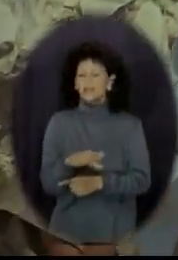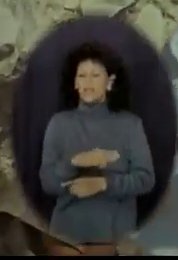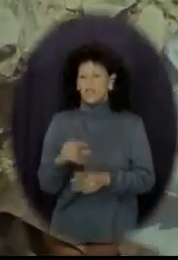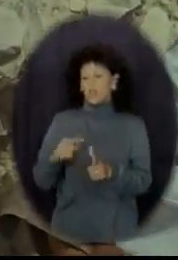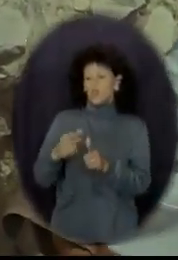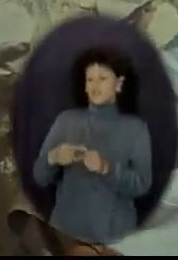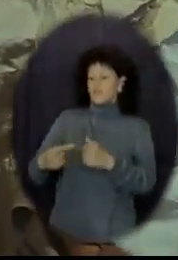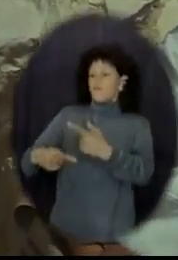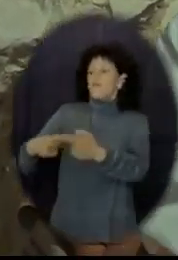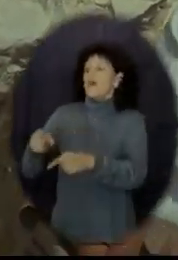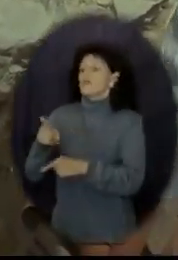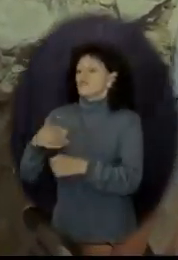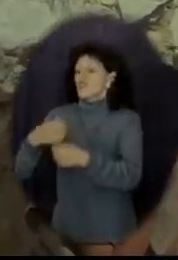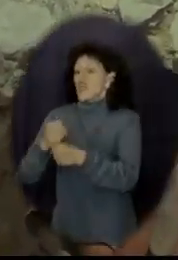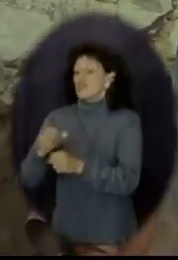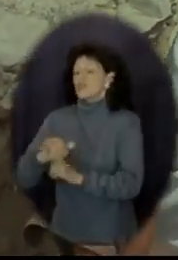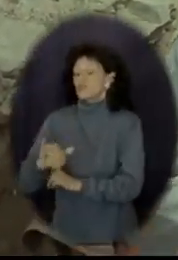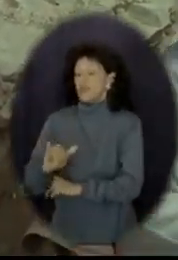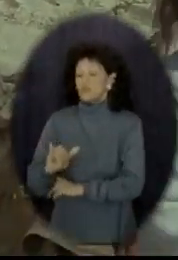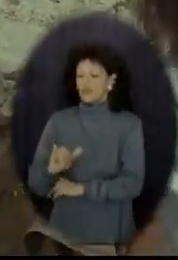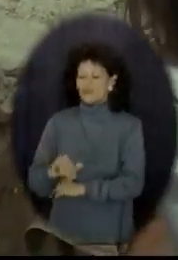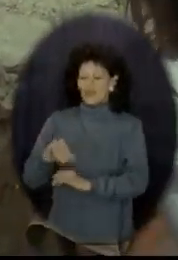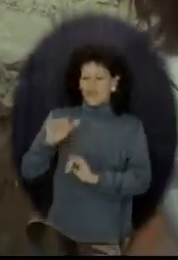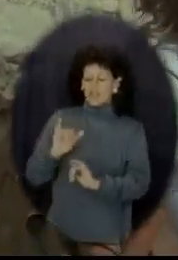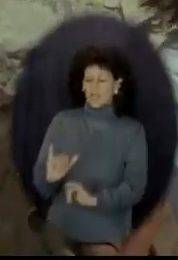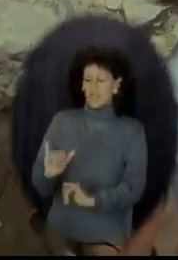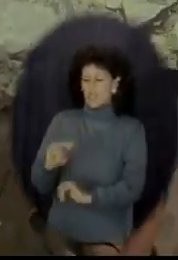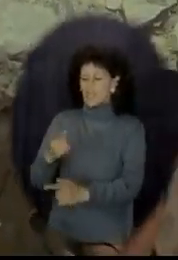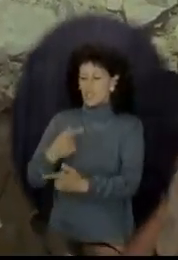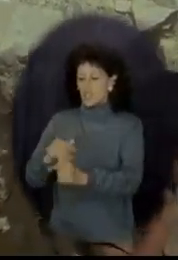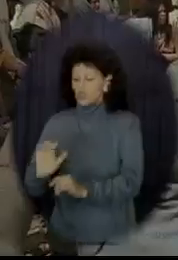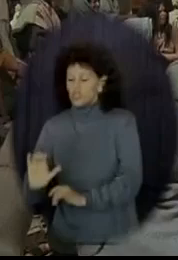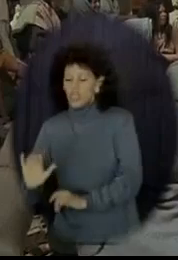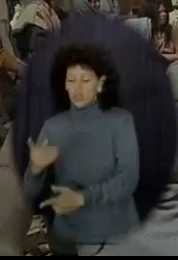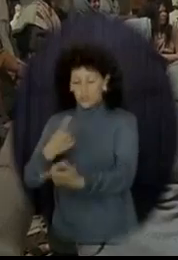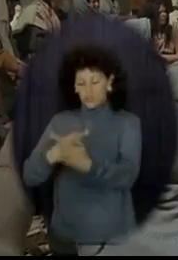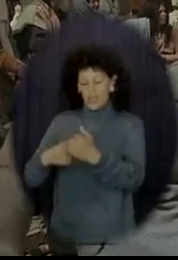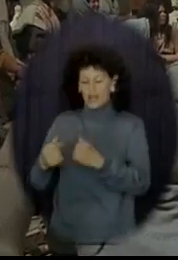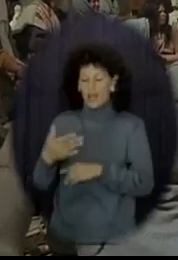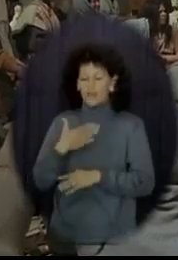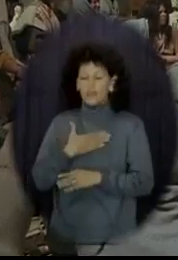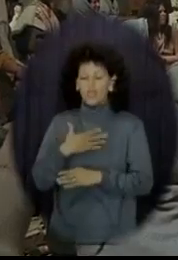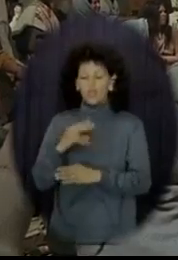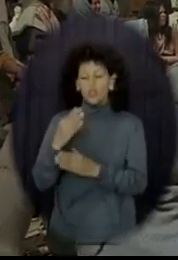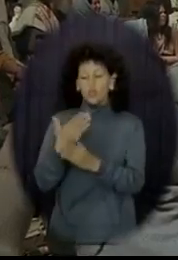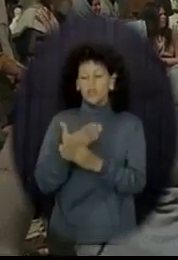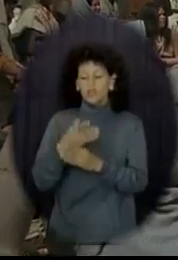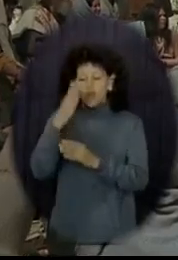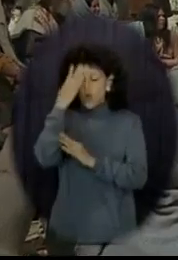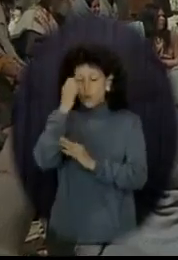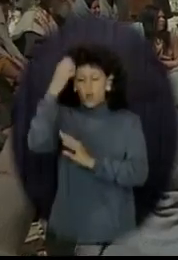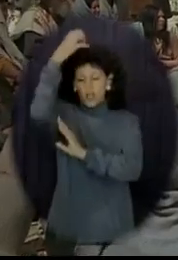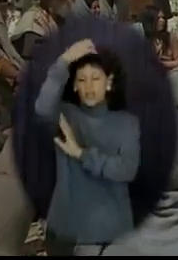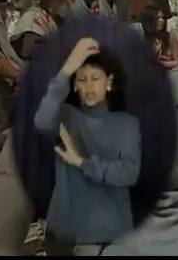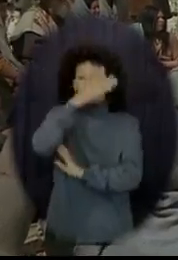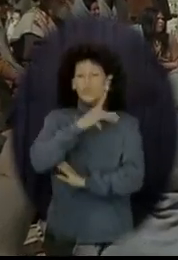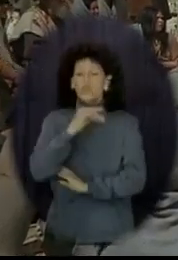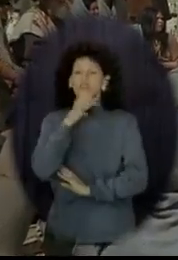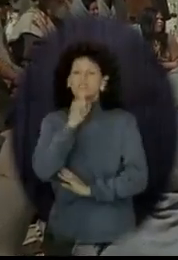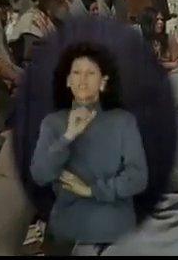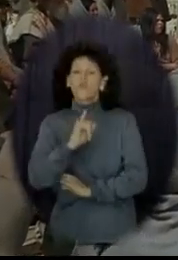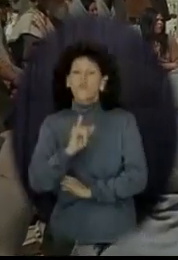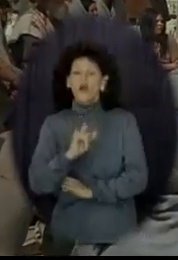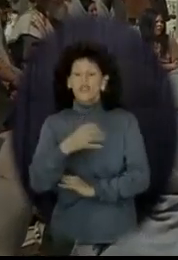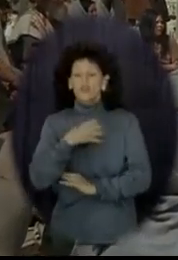lo mismo. Ah. Dejen que los niños se acerquen a mí y no se los impidan, porque de ellos es el reino